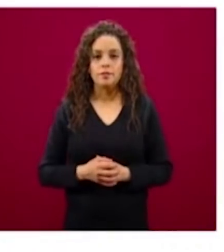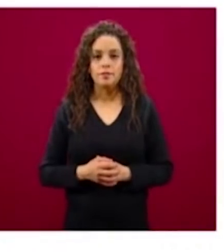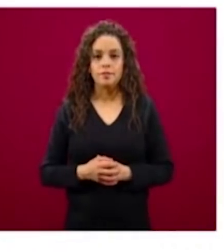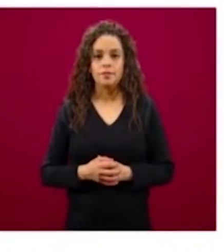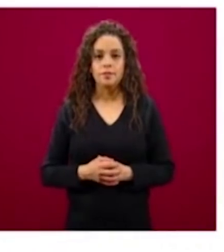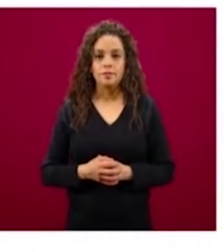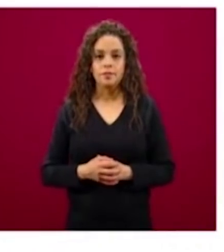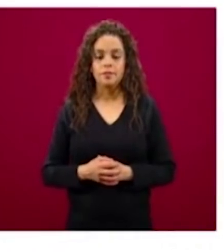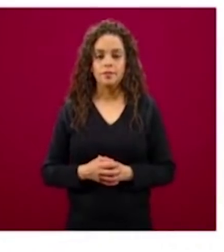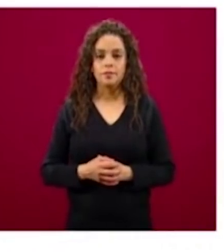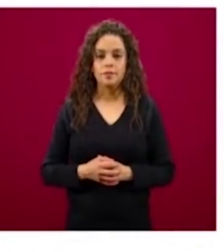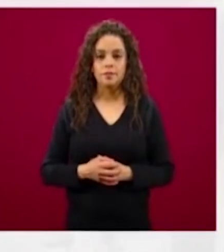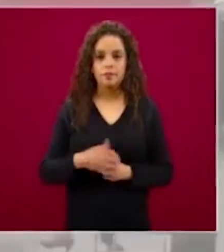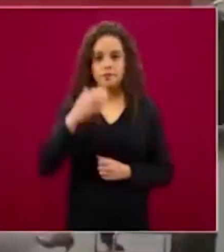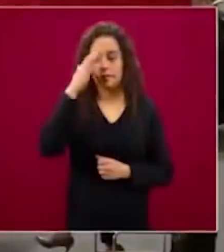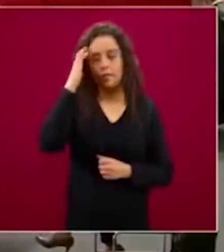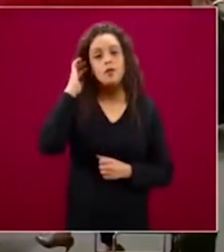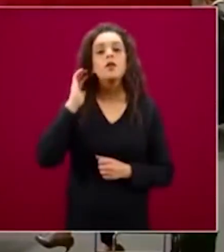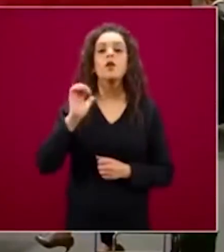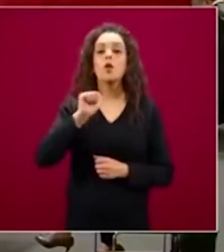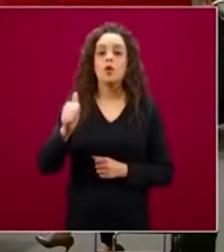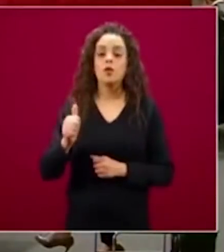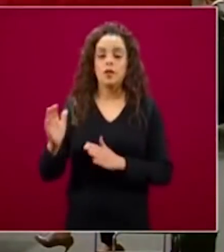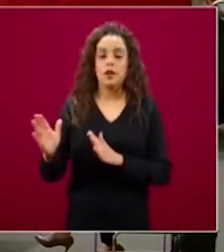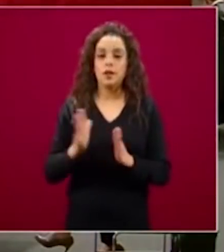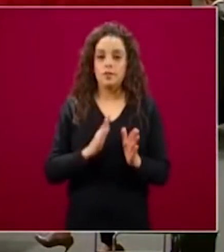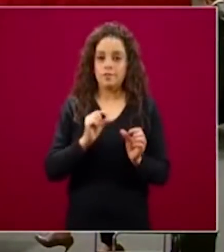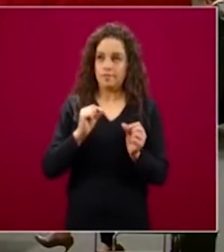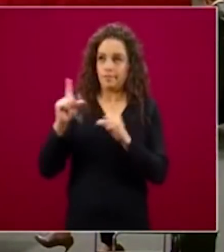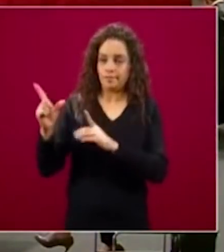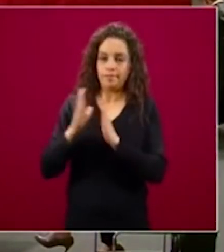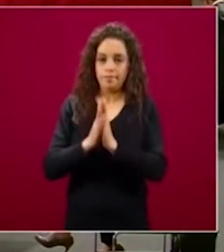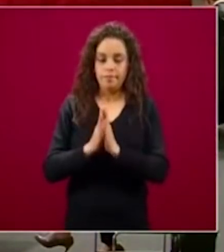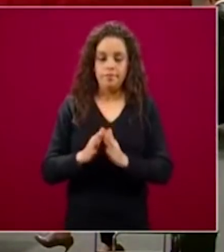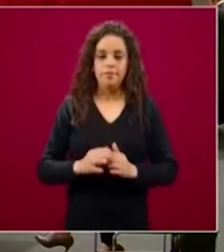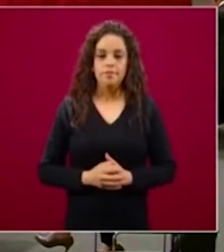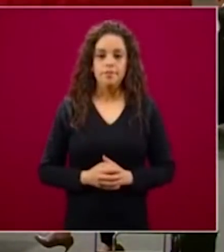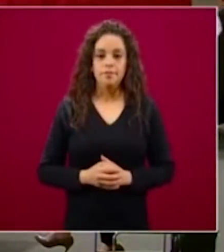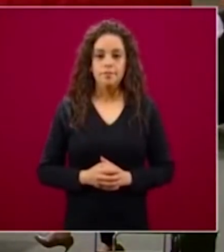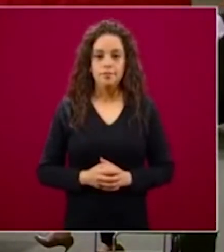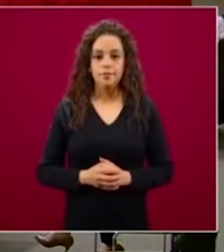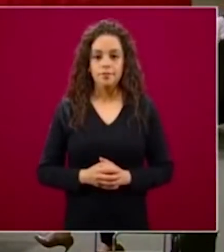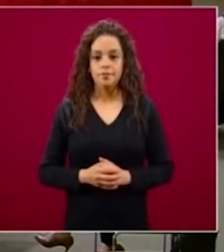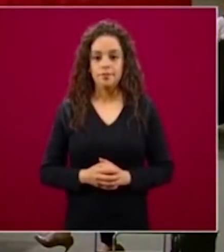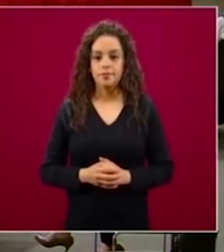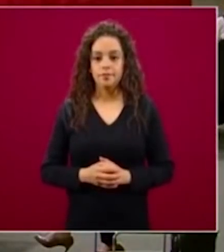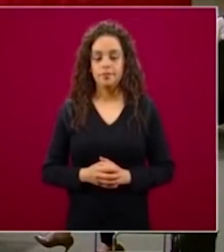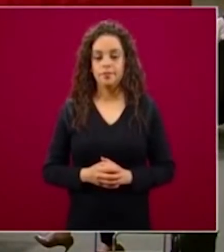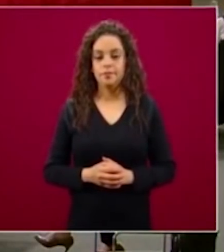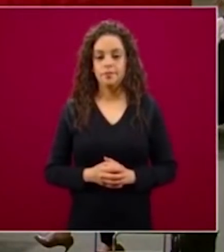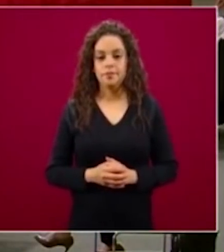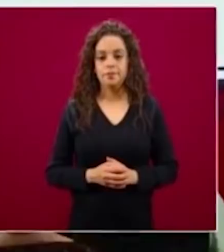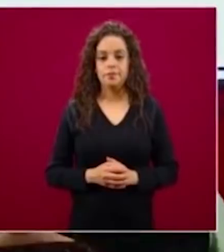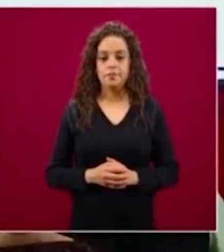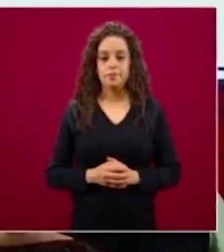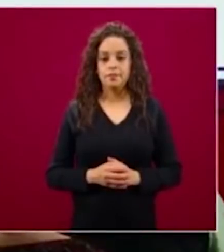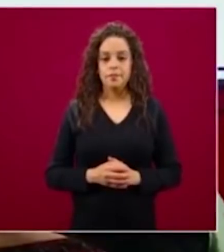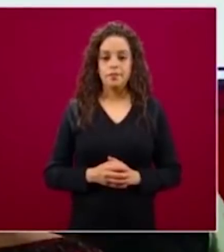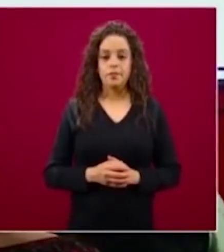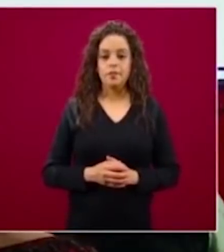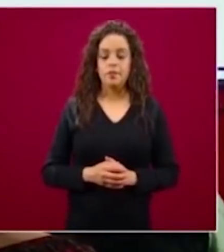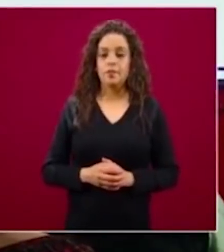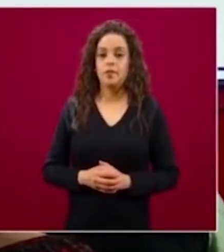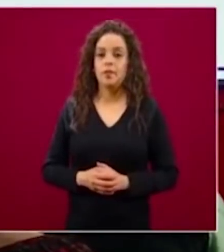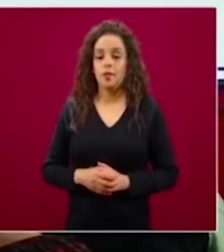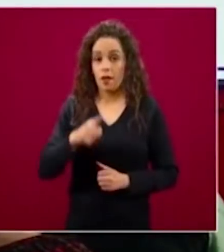arrojando esta acción? La siguiente, por favor. refiriéndome al 9 de abril de